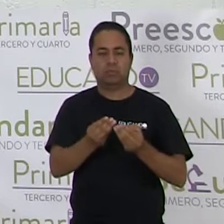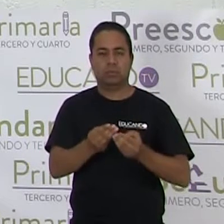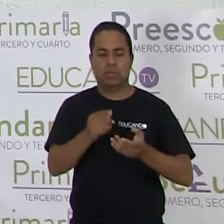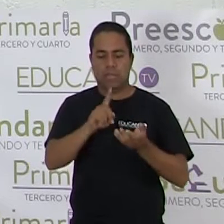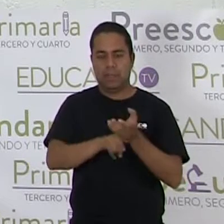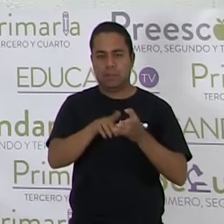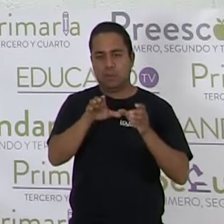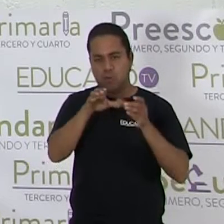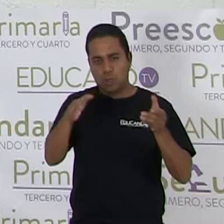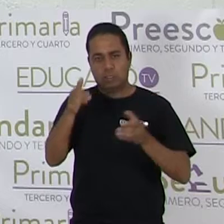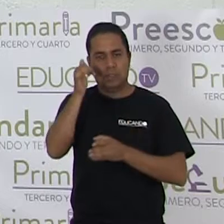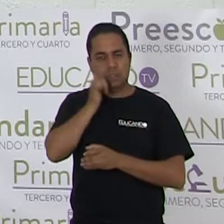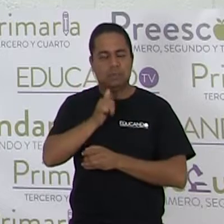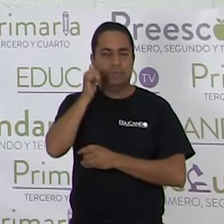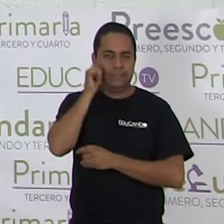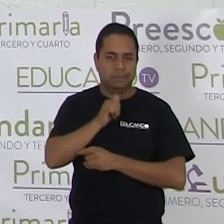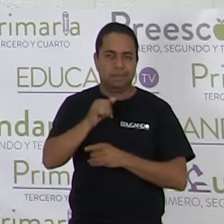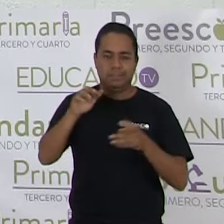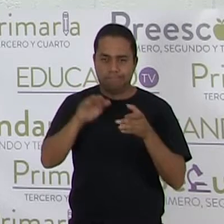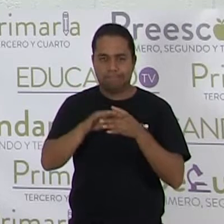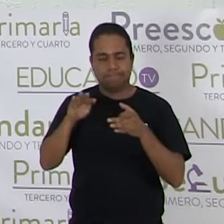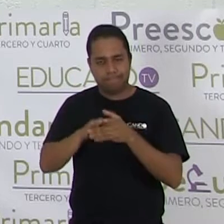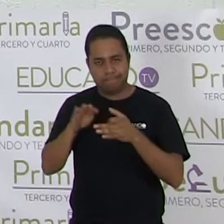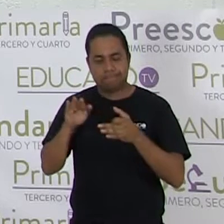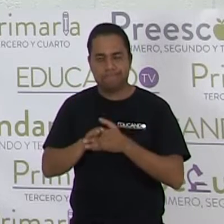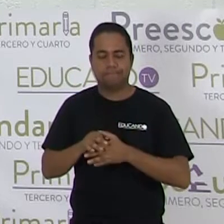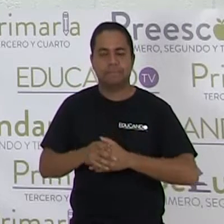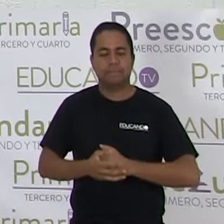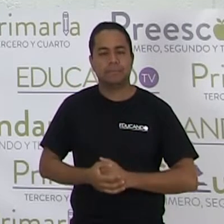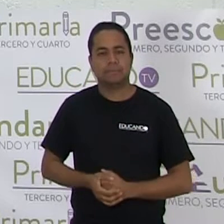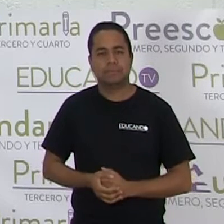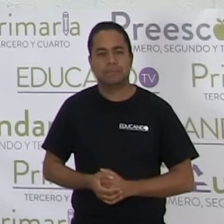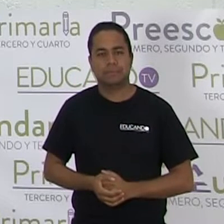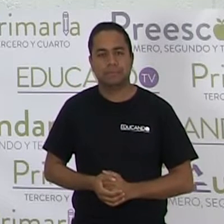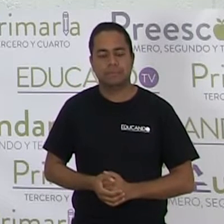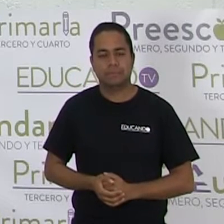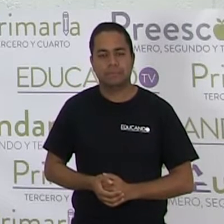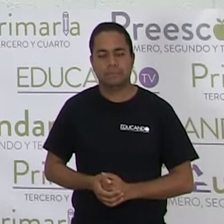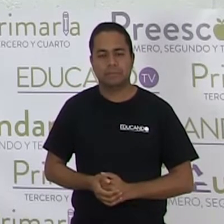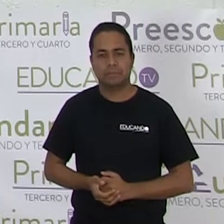en las mayores